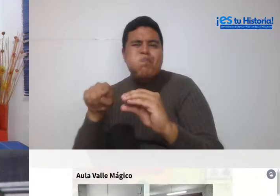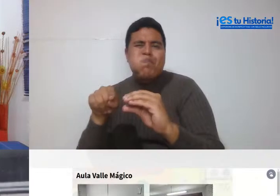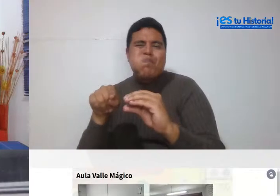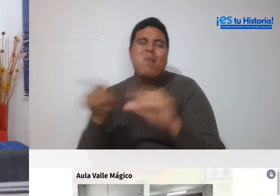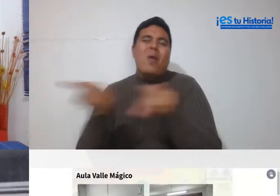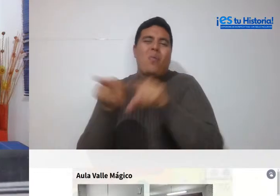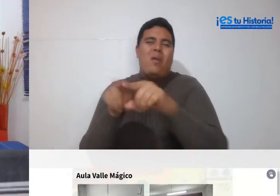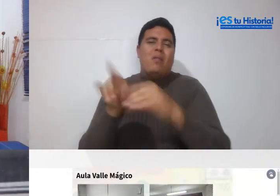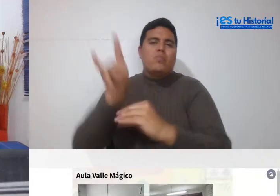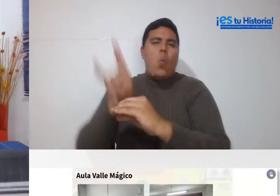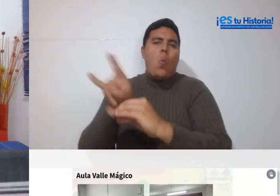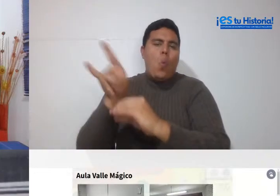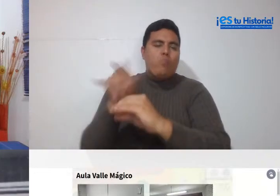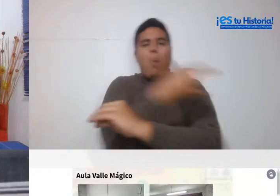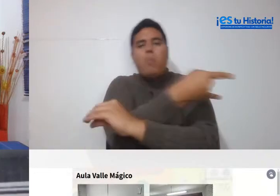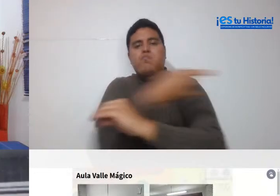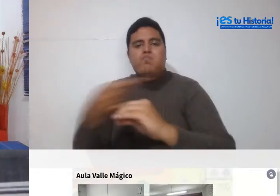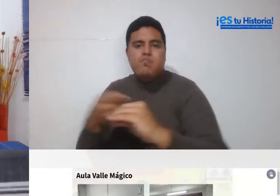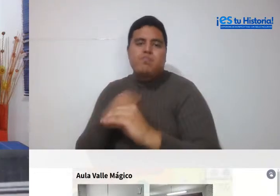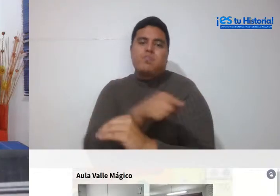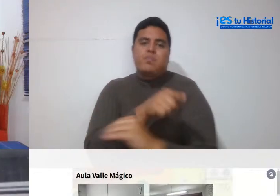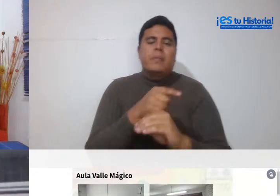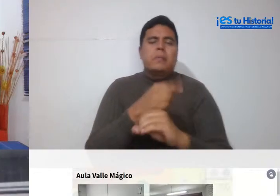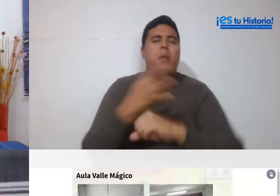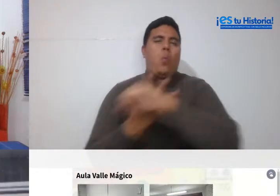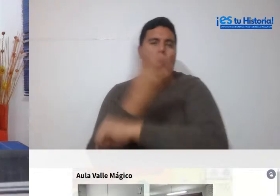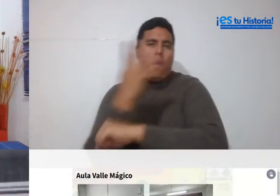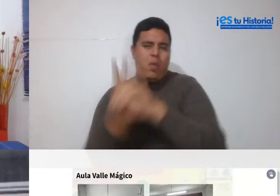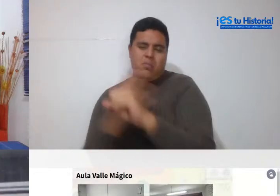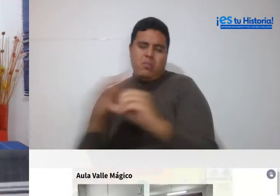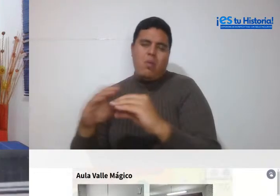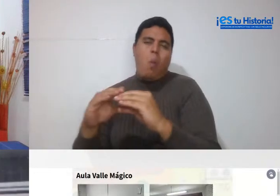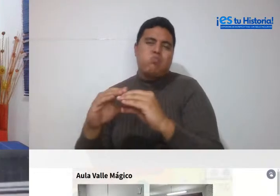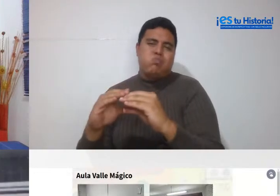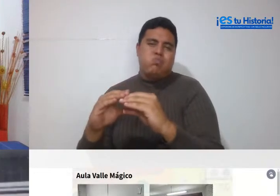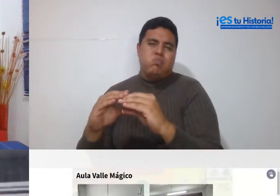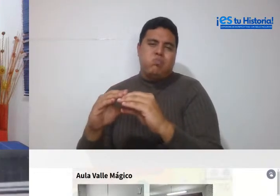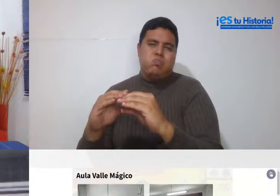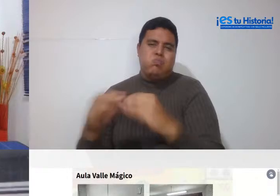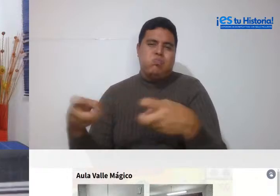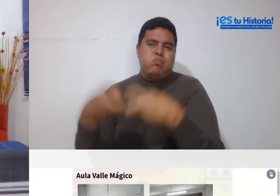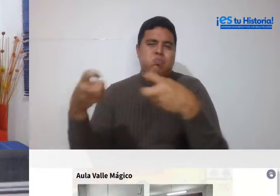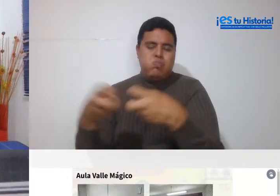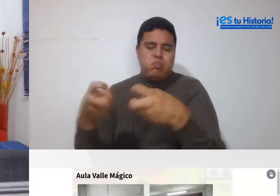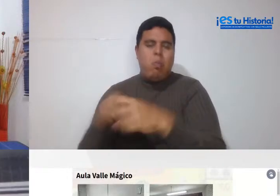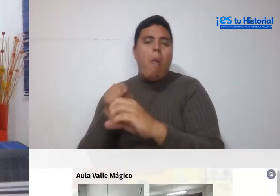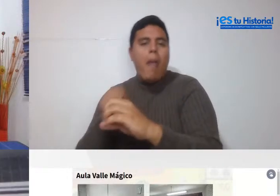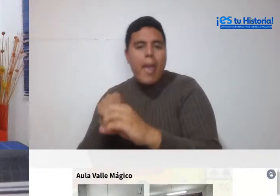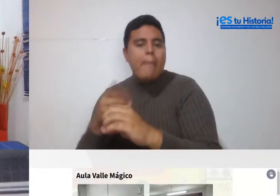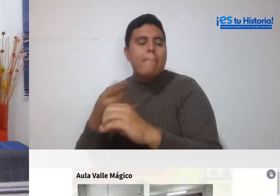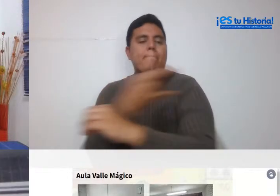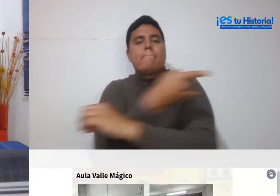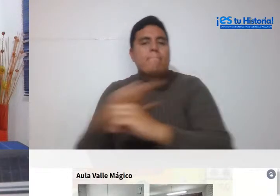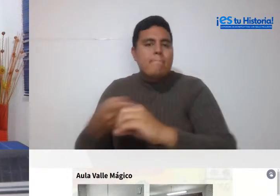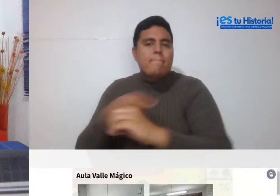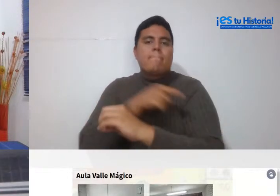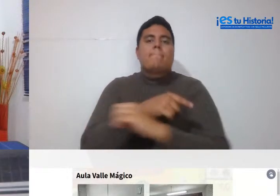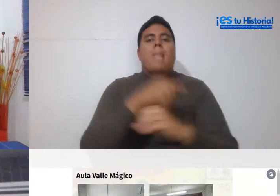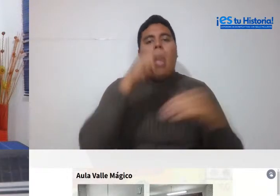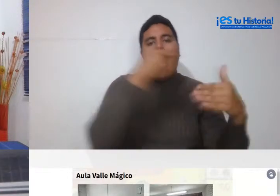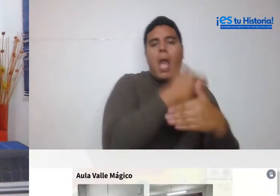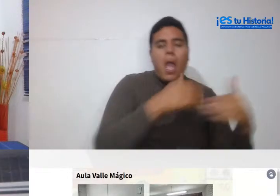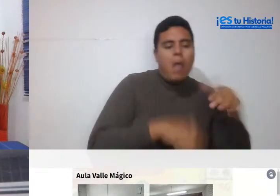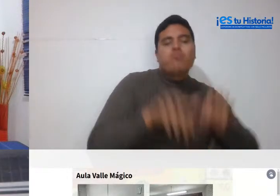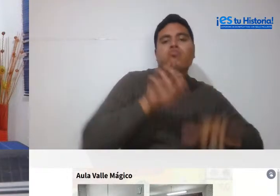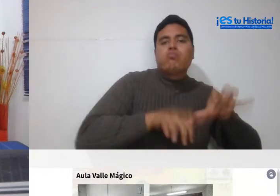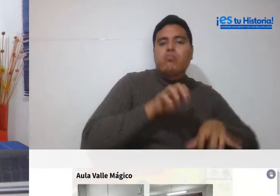tiene una duración, su batería, como de 4 horas. Entonces, me va a permitir conectar a los niños a ese access point